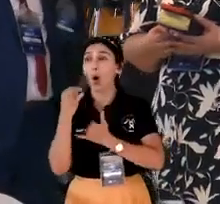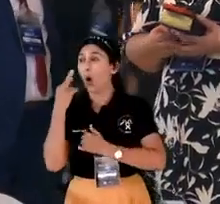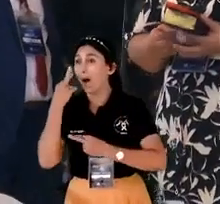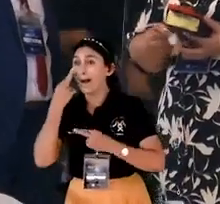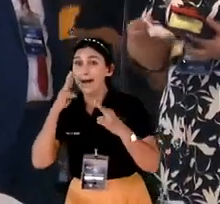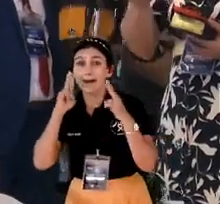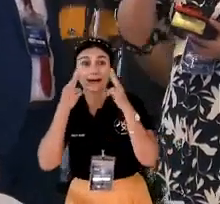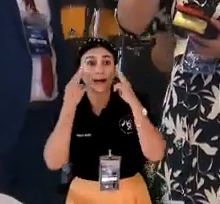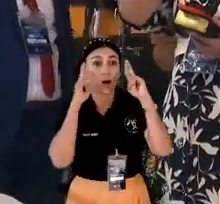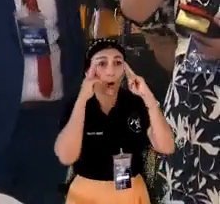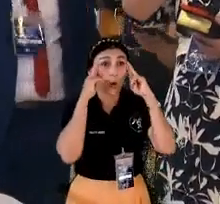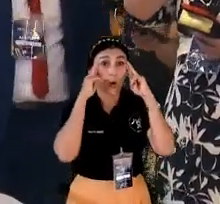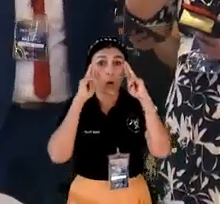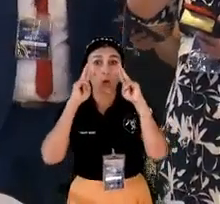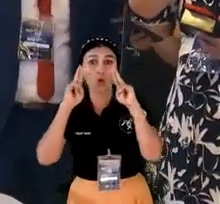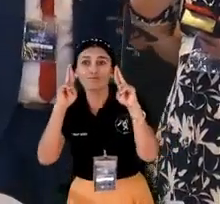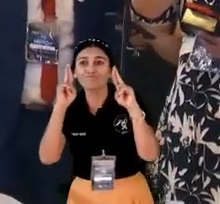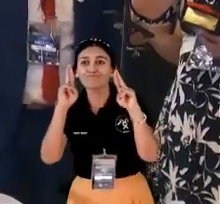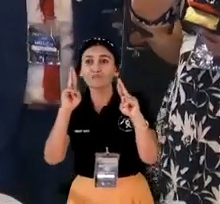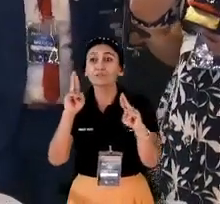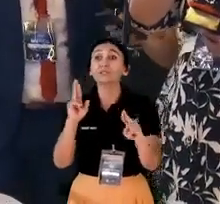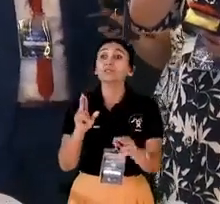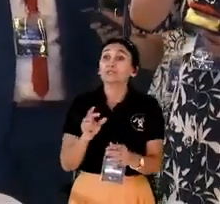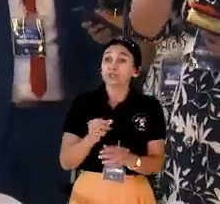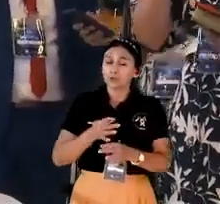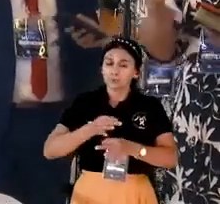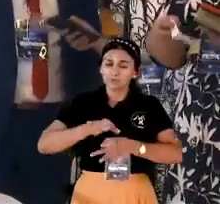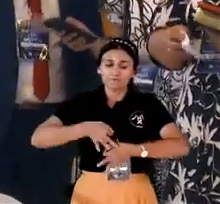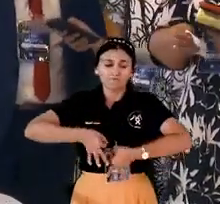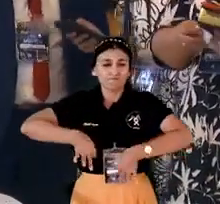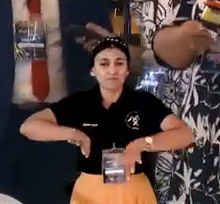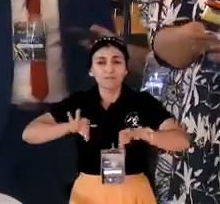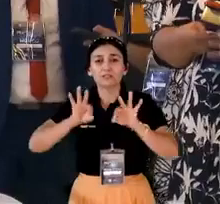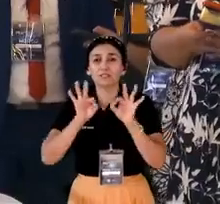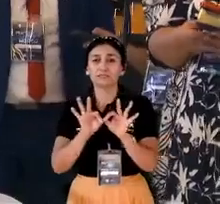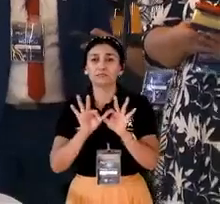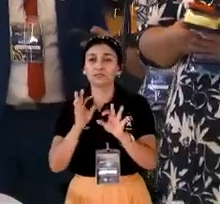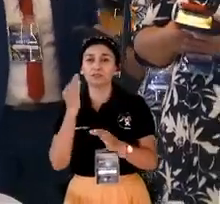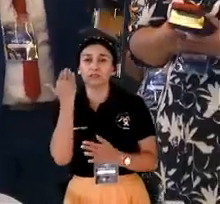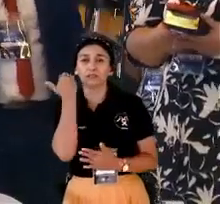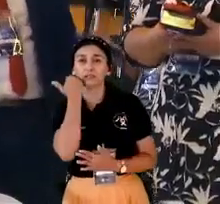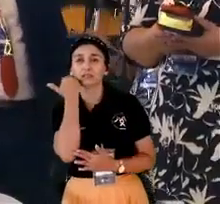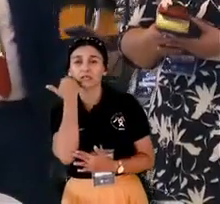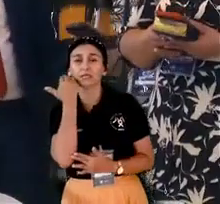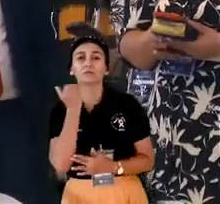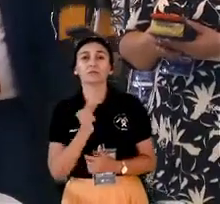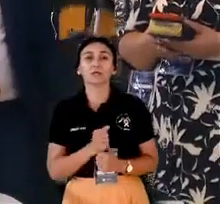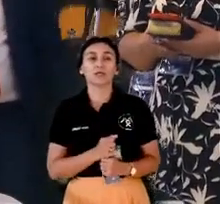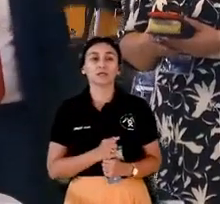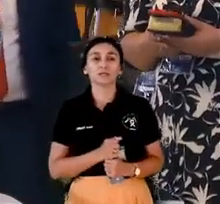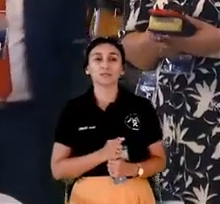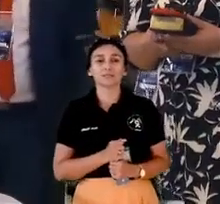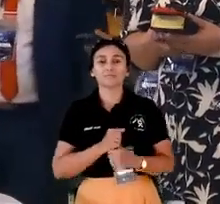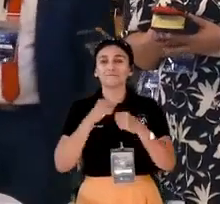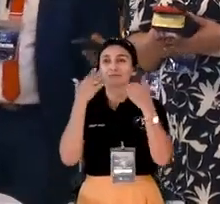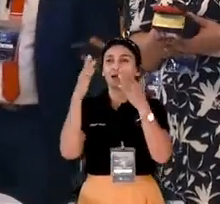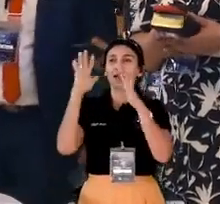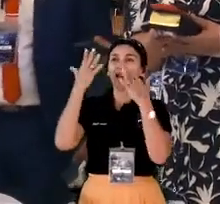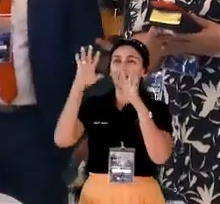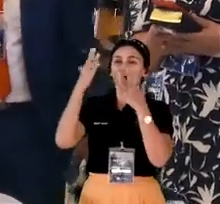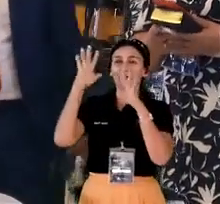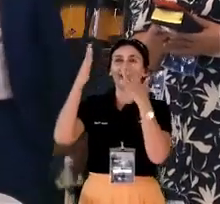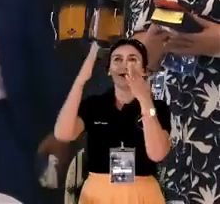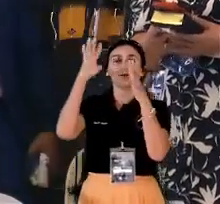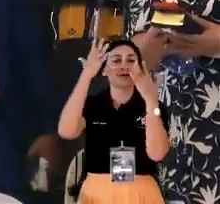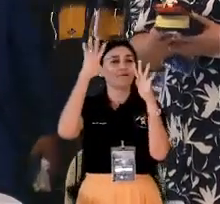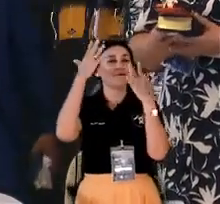reconociendo como un valor importante, como mujeres de bien, como mujeres que alaban y glorifican a